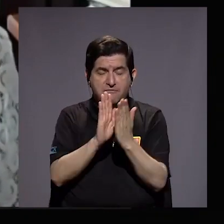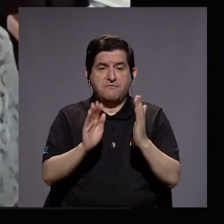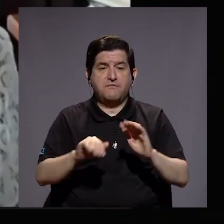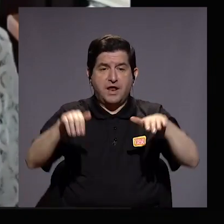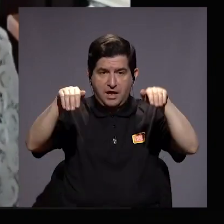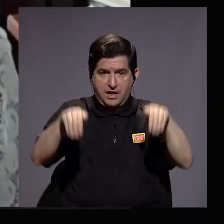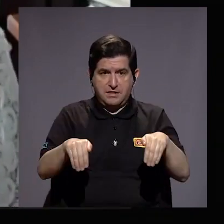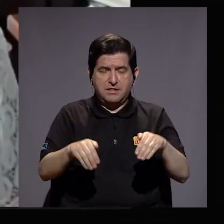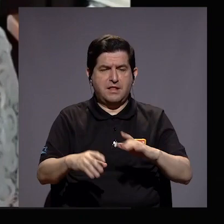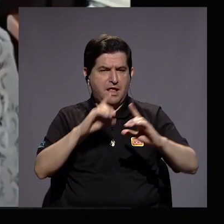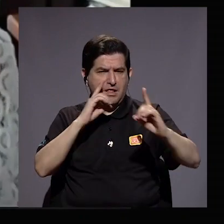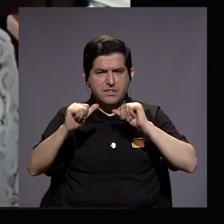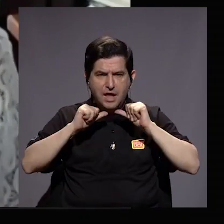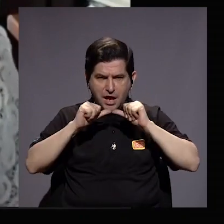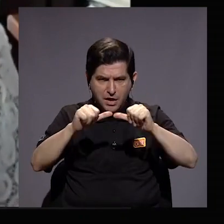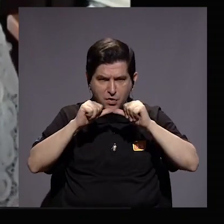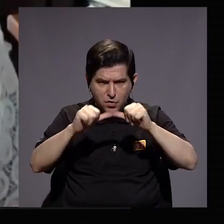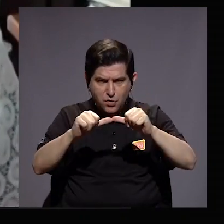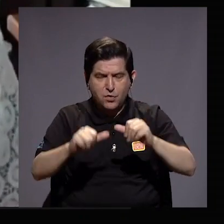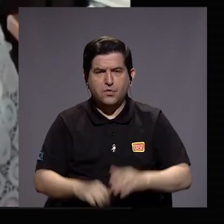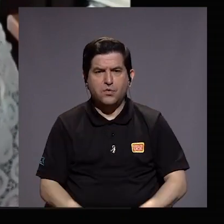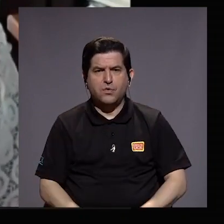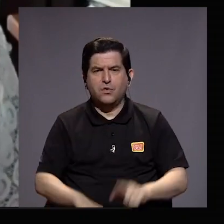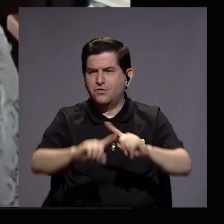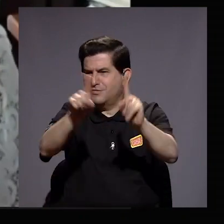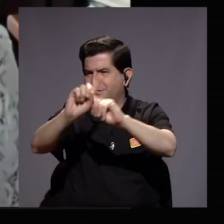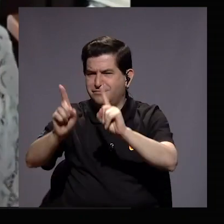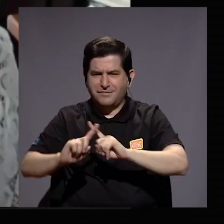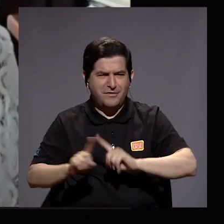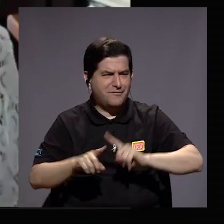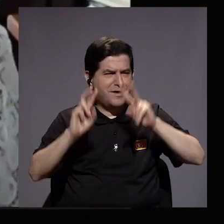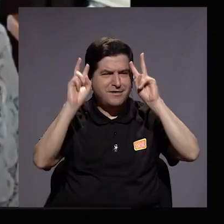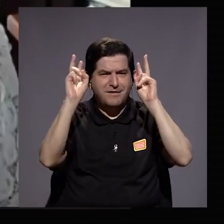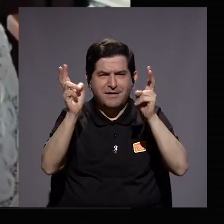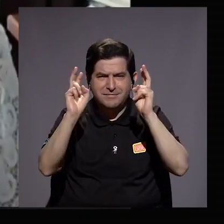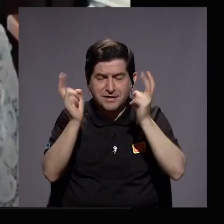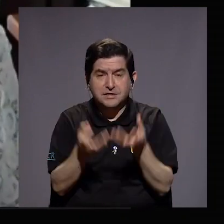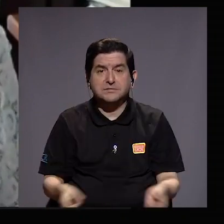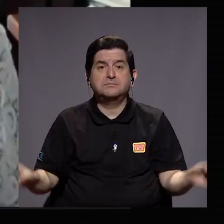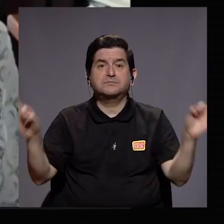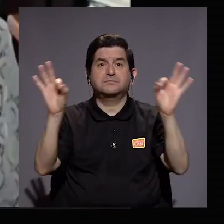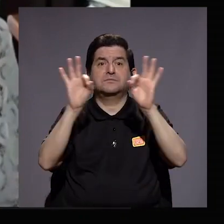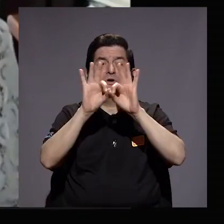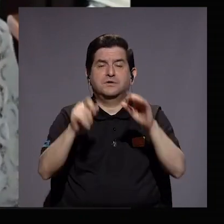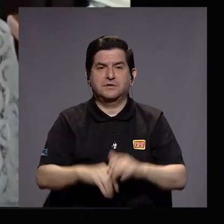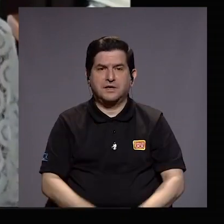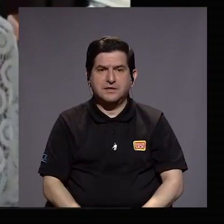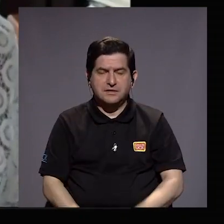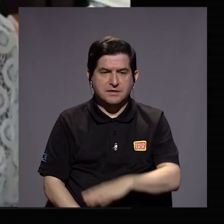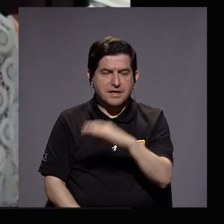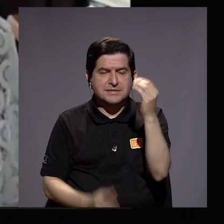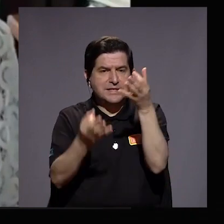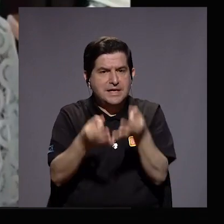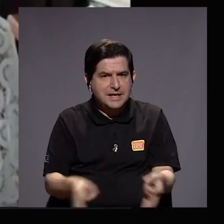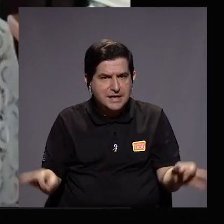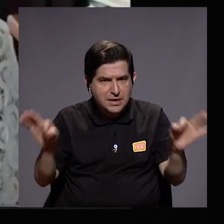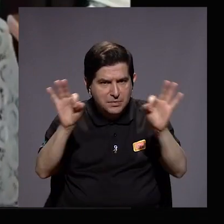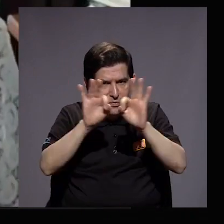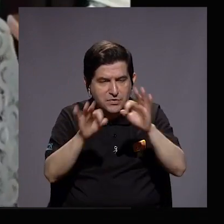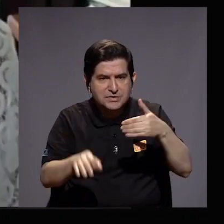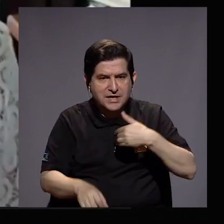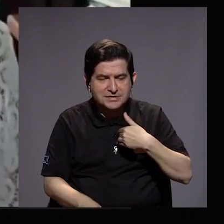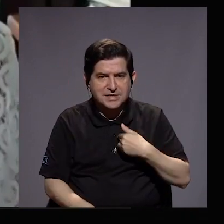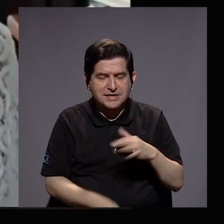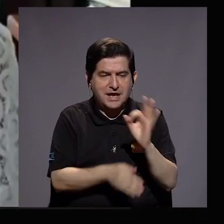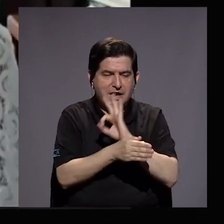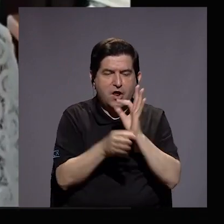el diálogo constante con ellos sobre muchos temas importantes y la importancia